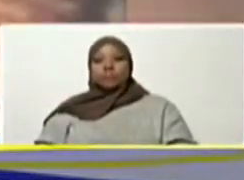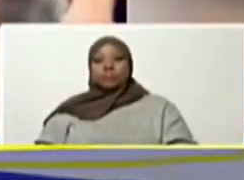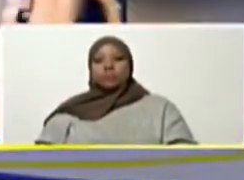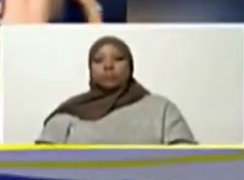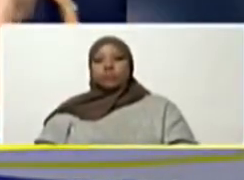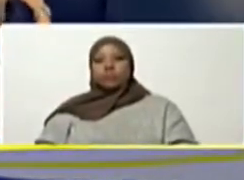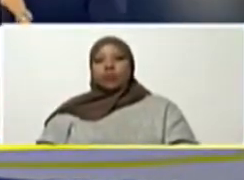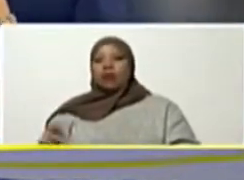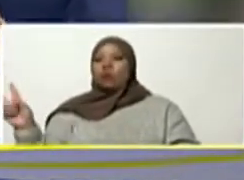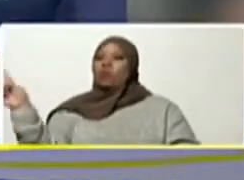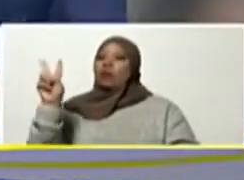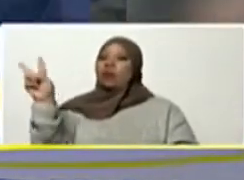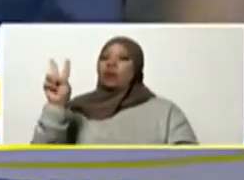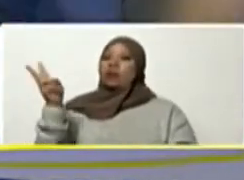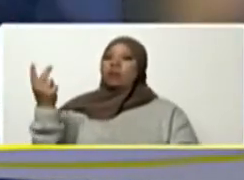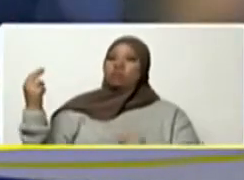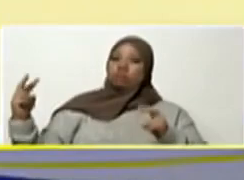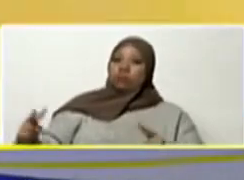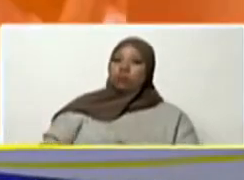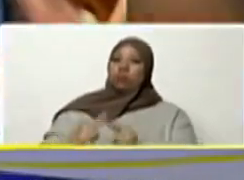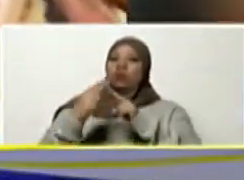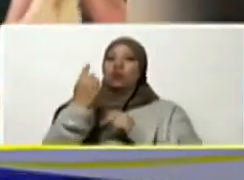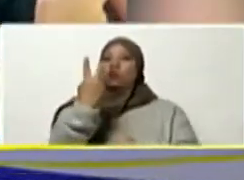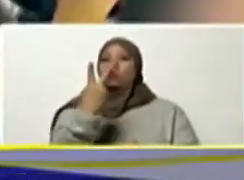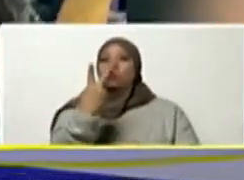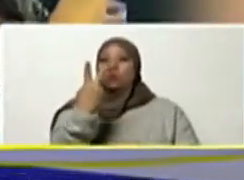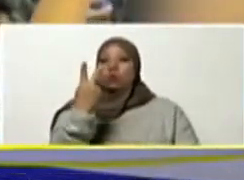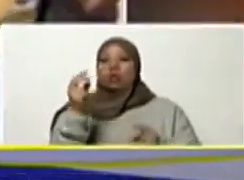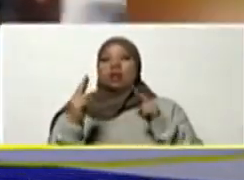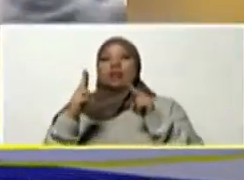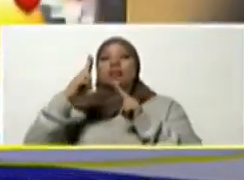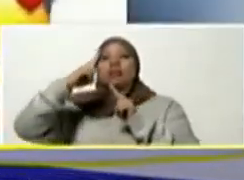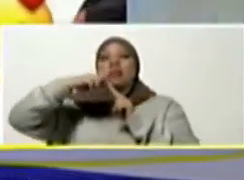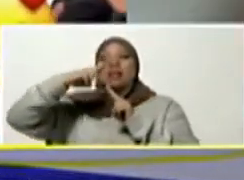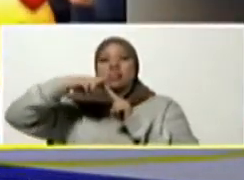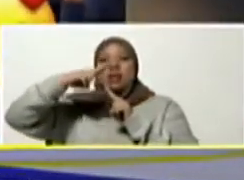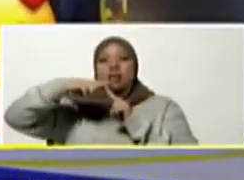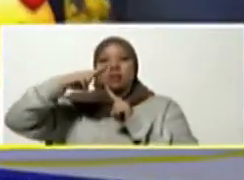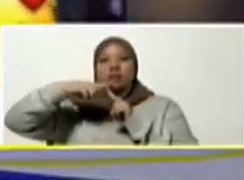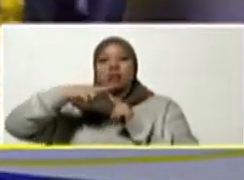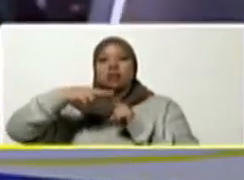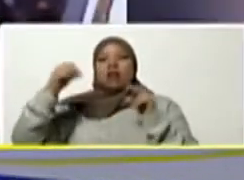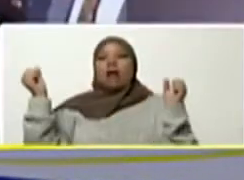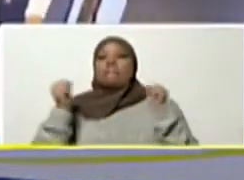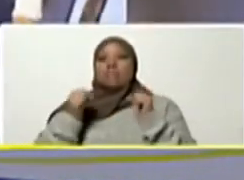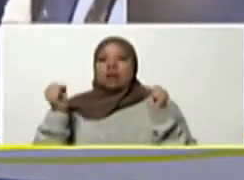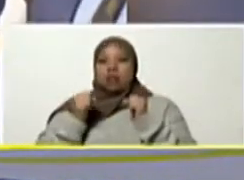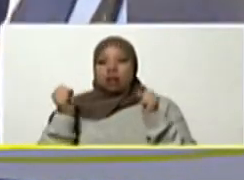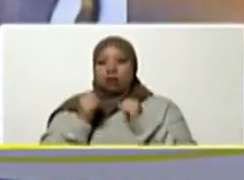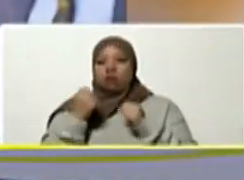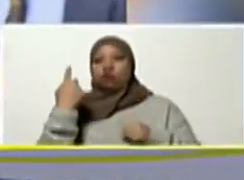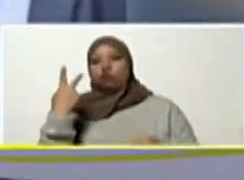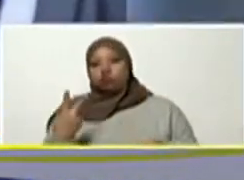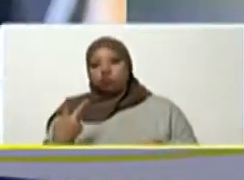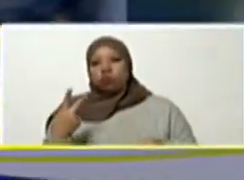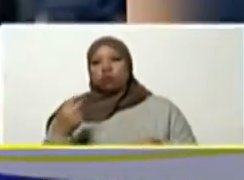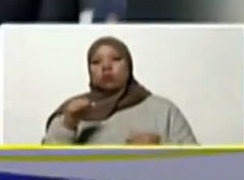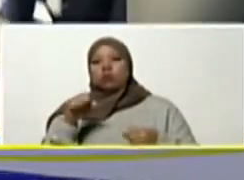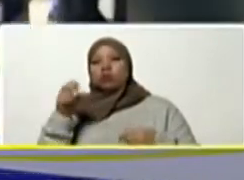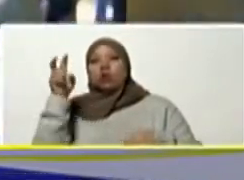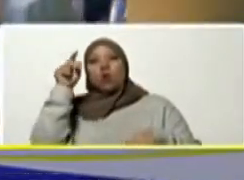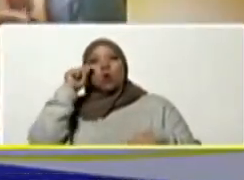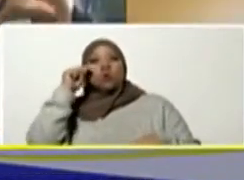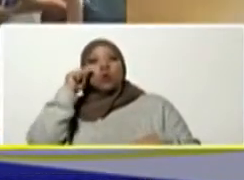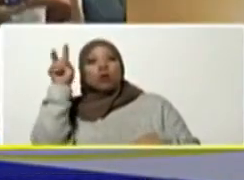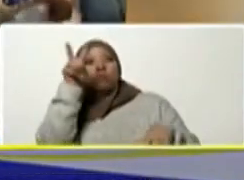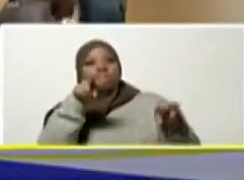bueno, venezolanos, nos conseguimos unos venezolanos del Táchira por allá, de Mérida, de turistas,